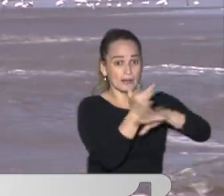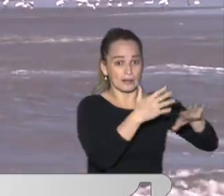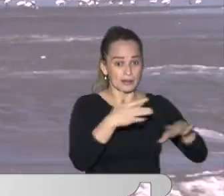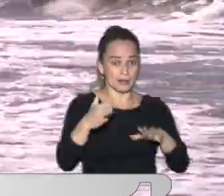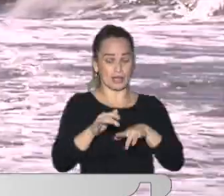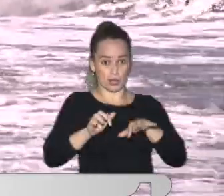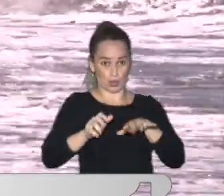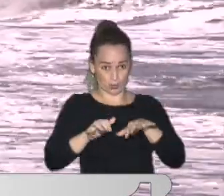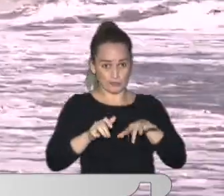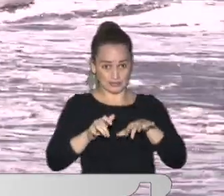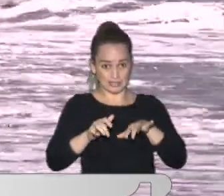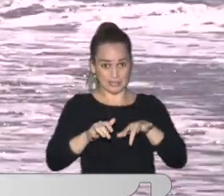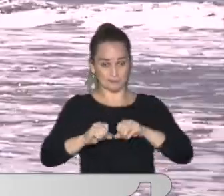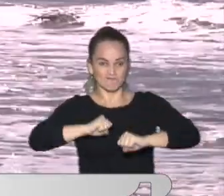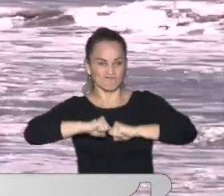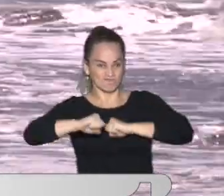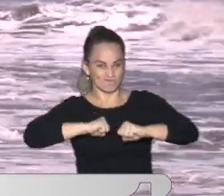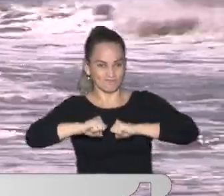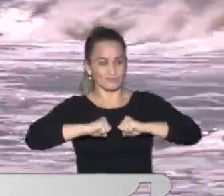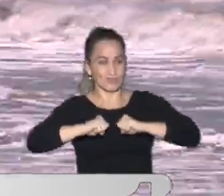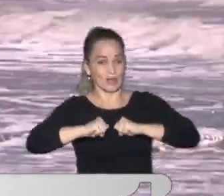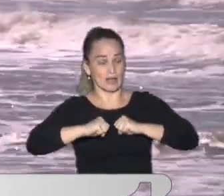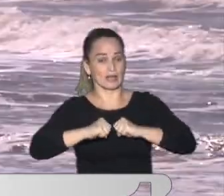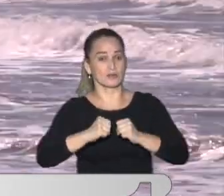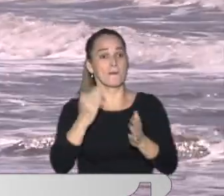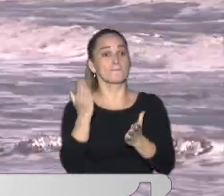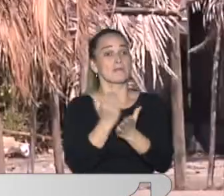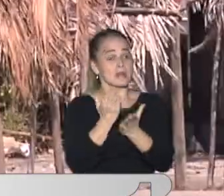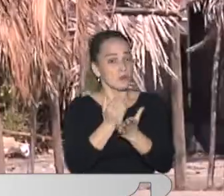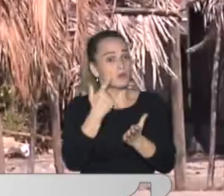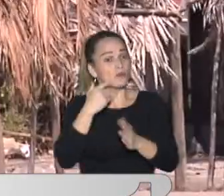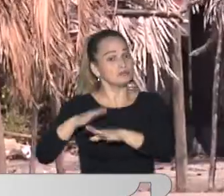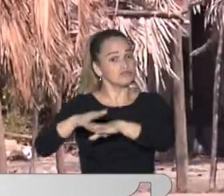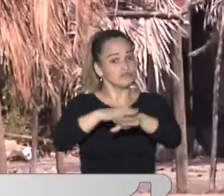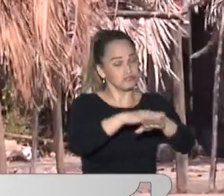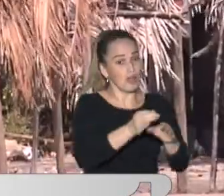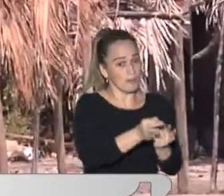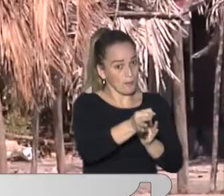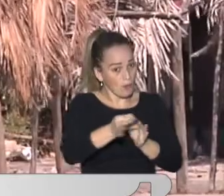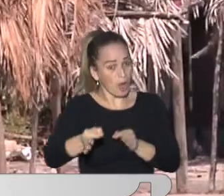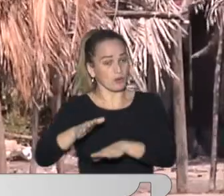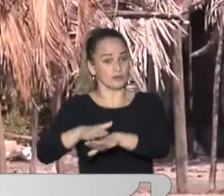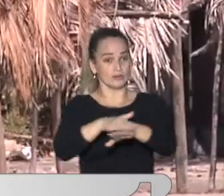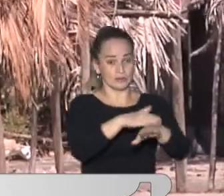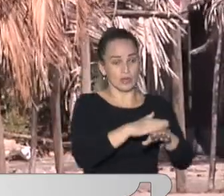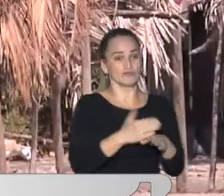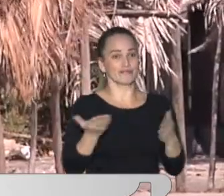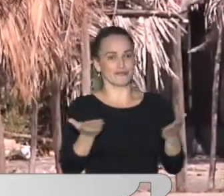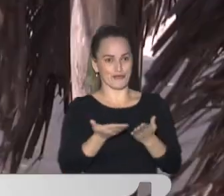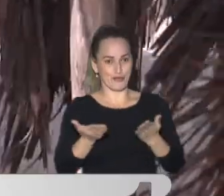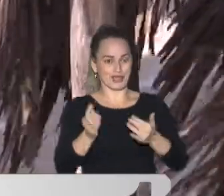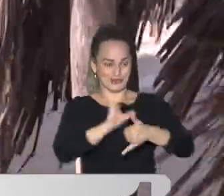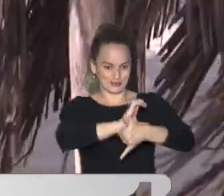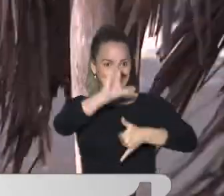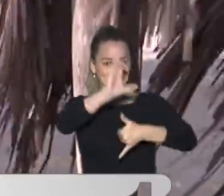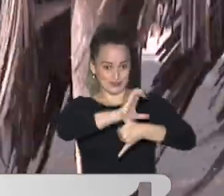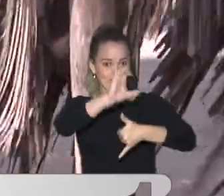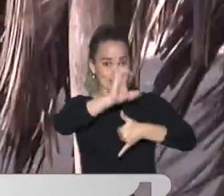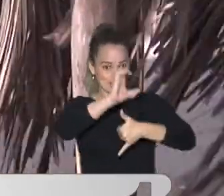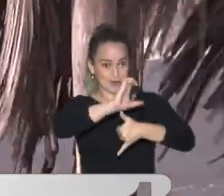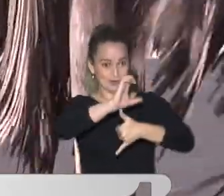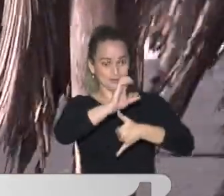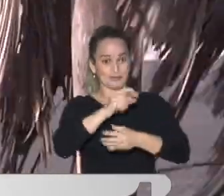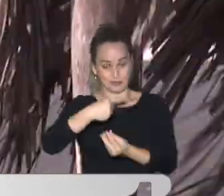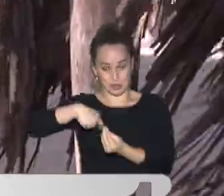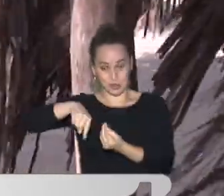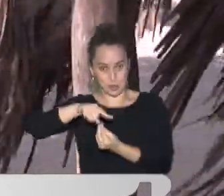las oficinas de gestión del riesgo en cada población, principalmente en la zona costera, al tiempo que la unidad de